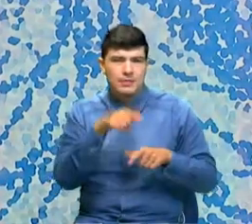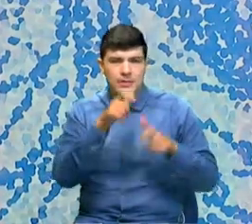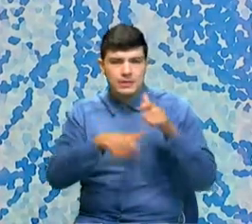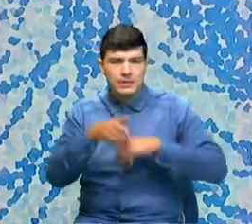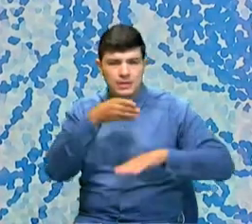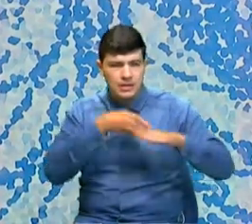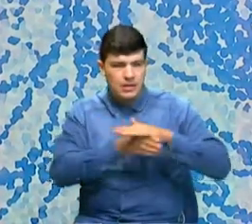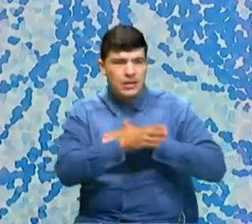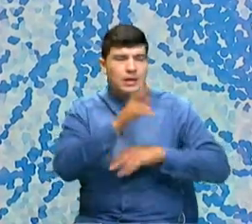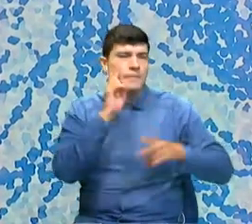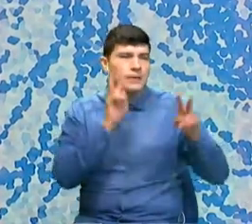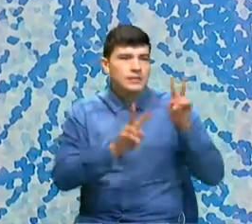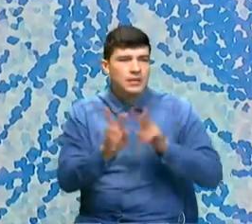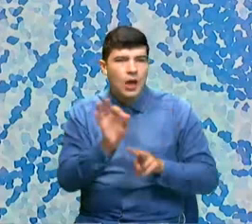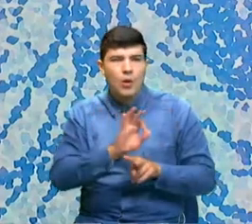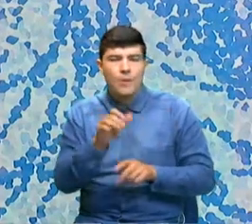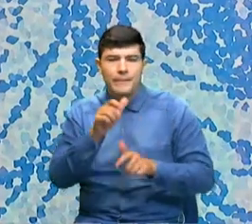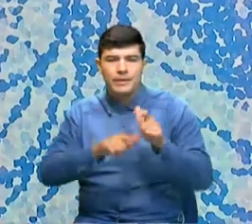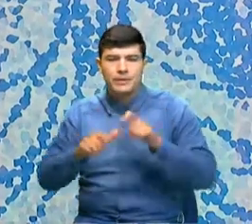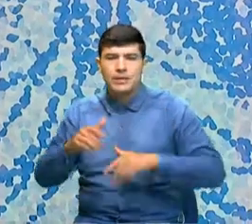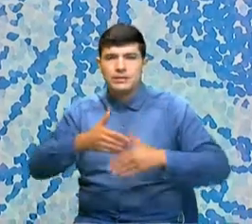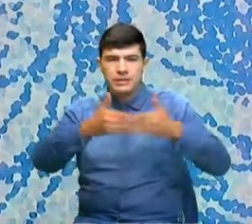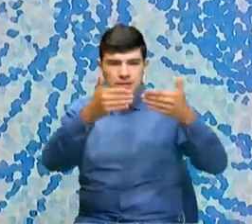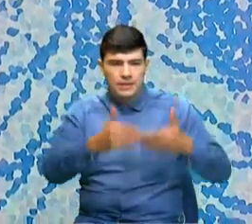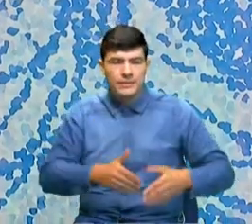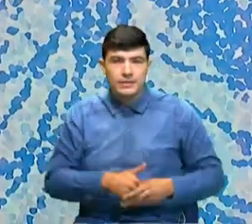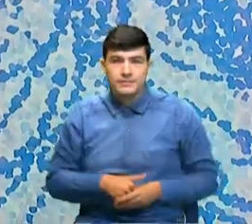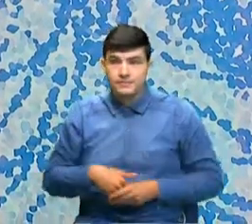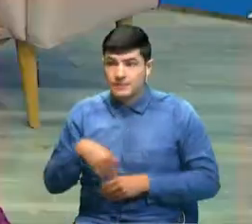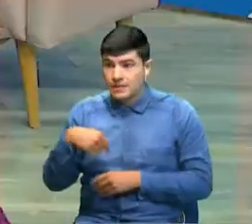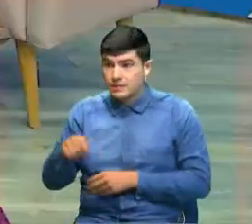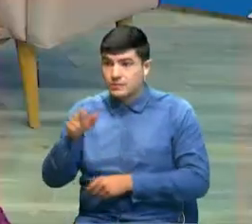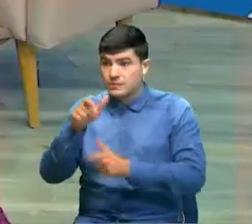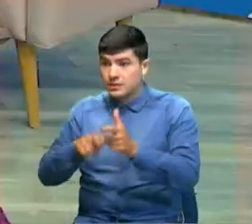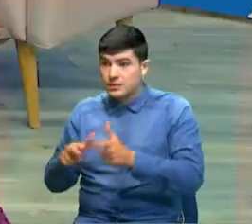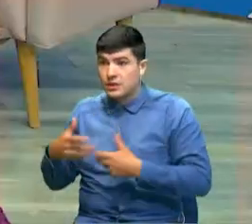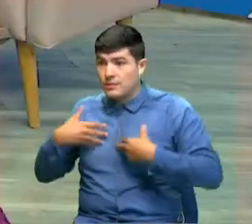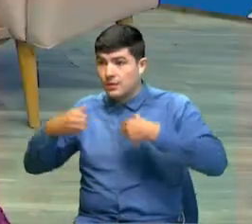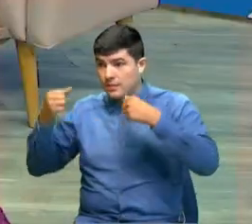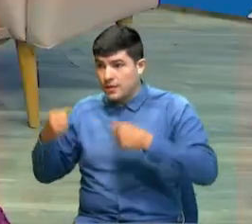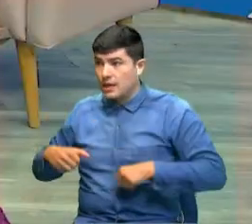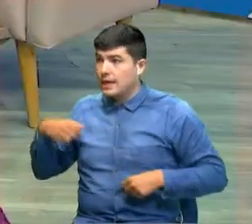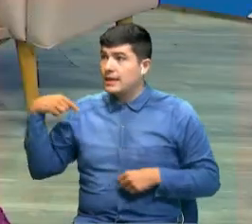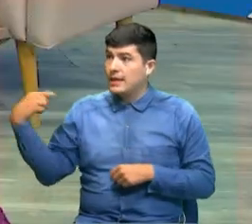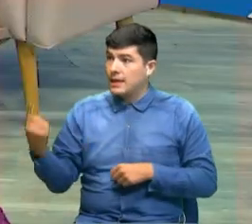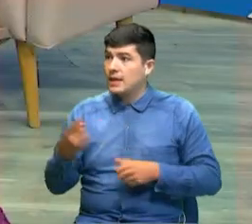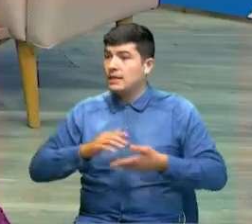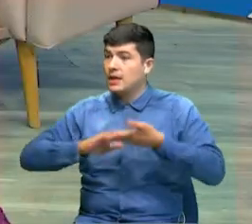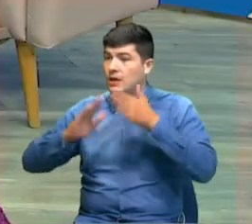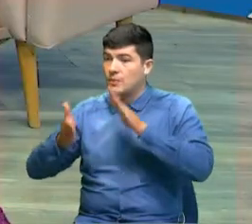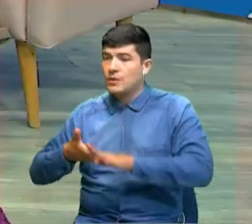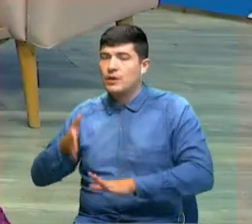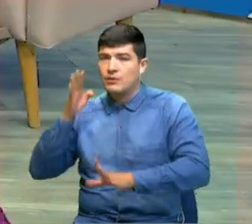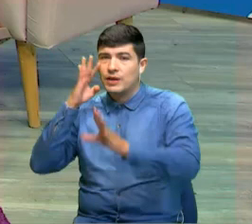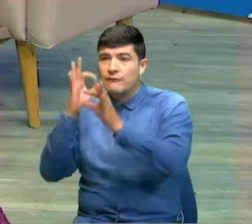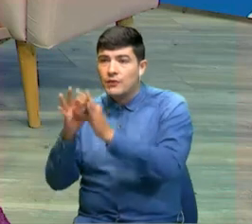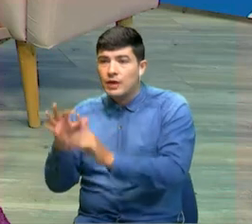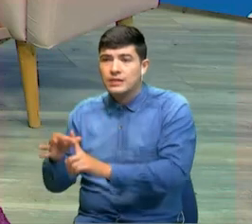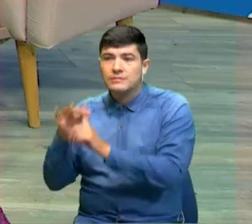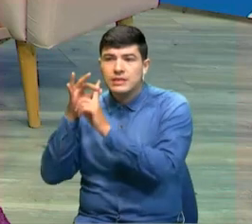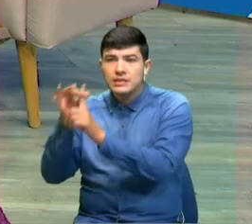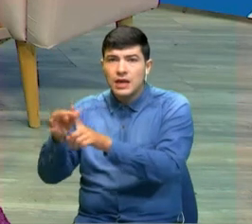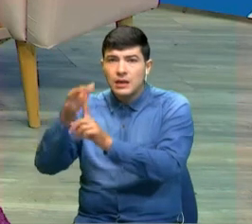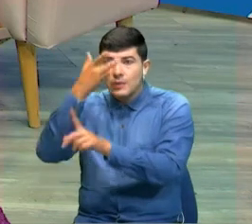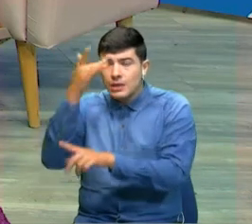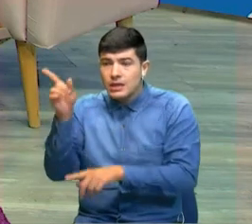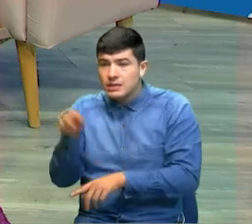para discapacitados. Esos, aunque son propiedad de la comunidad, sí, tiene una destinación específica, porque